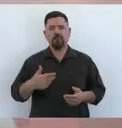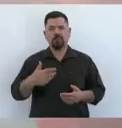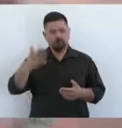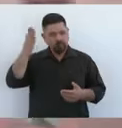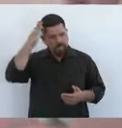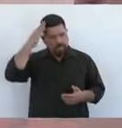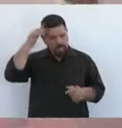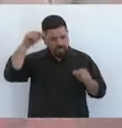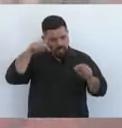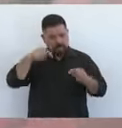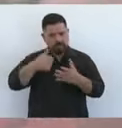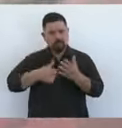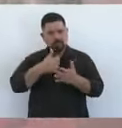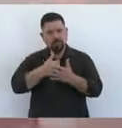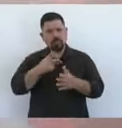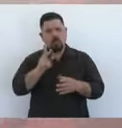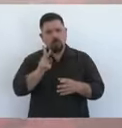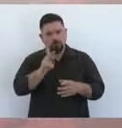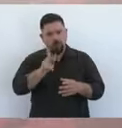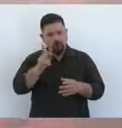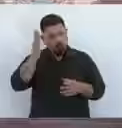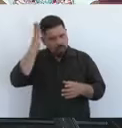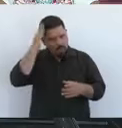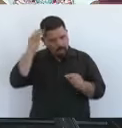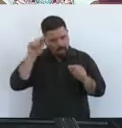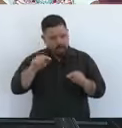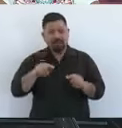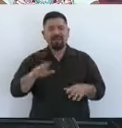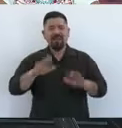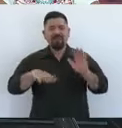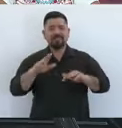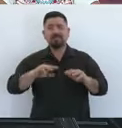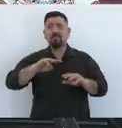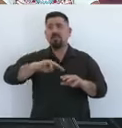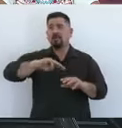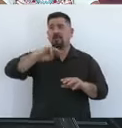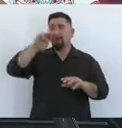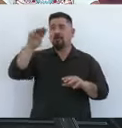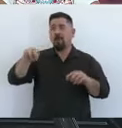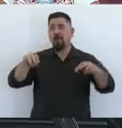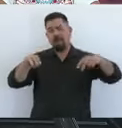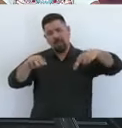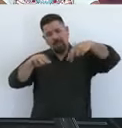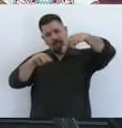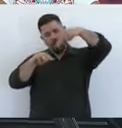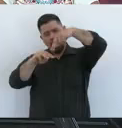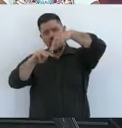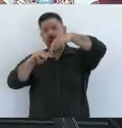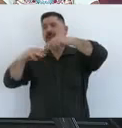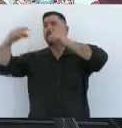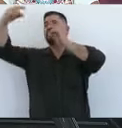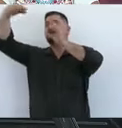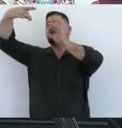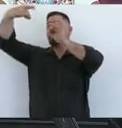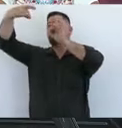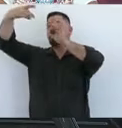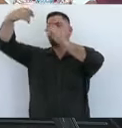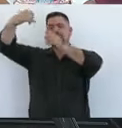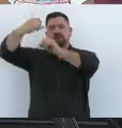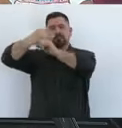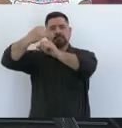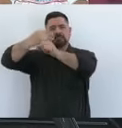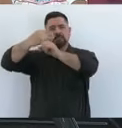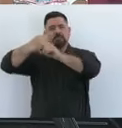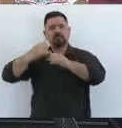Y hay que estarse subiendo a las lomas, a los cerros, a conseguir la señal,